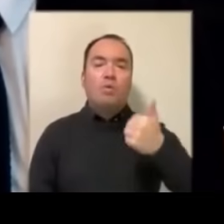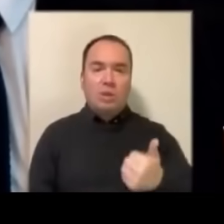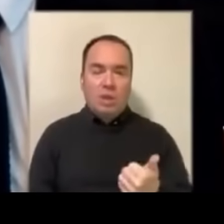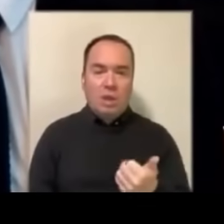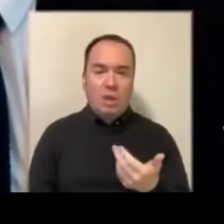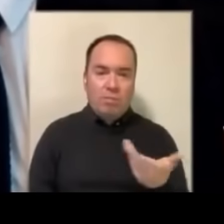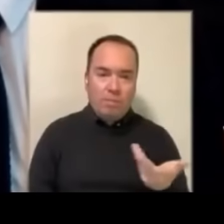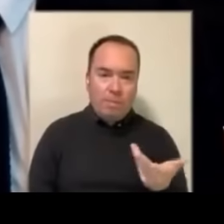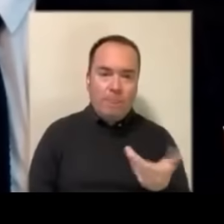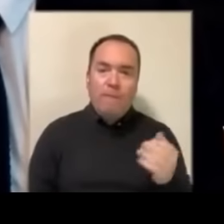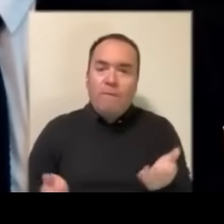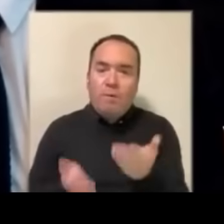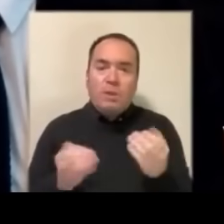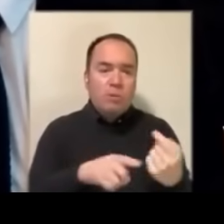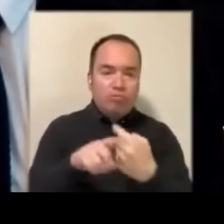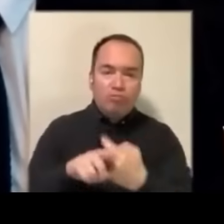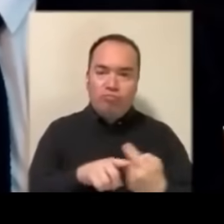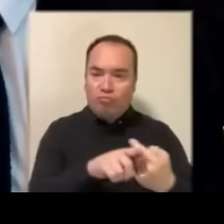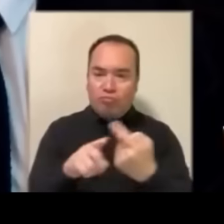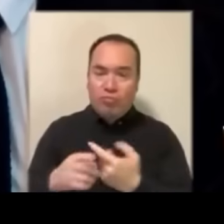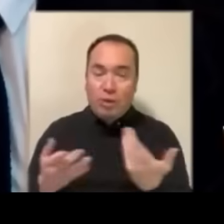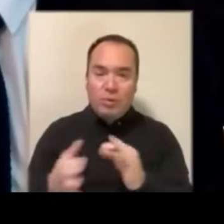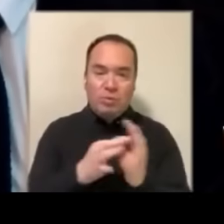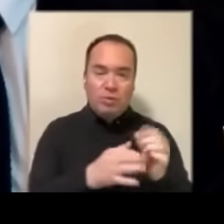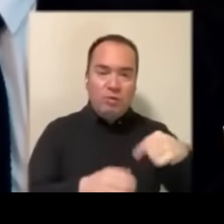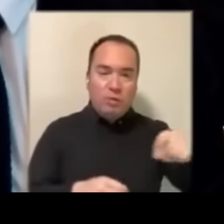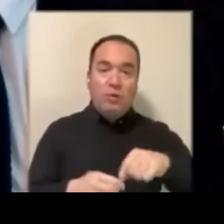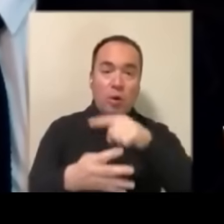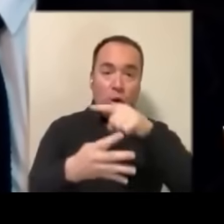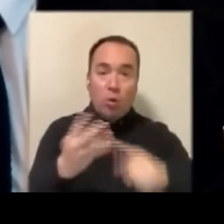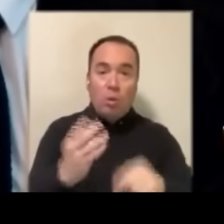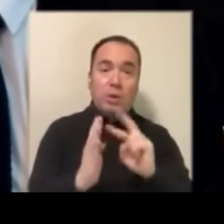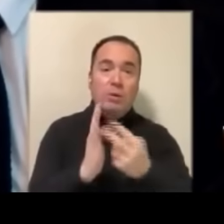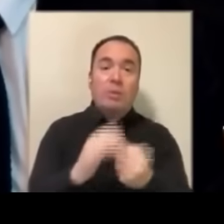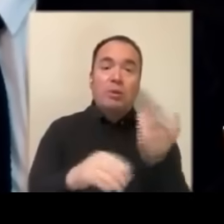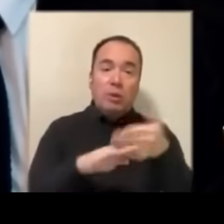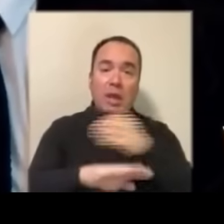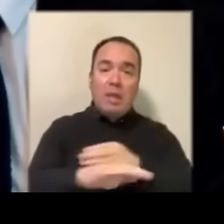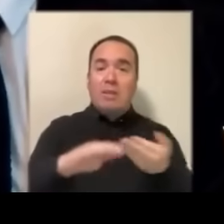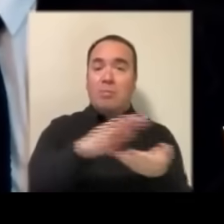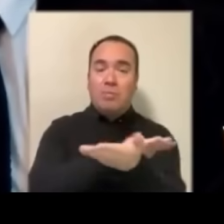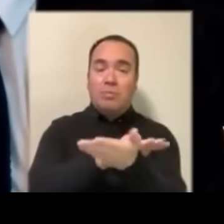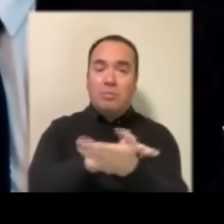la discusión es que hemos existido esas cuatro enmiendas buscando unidad